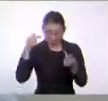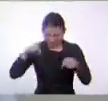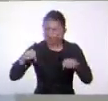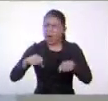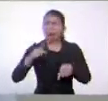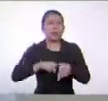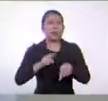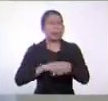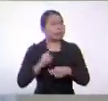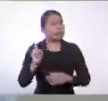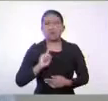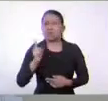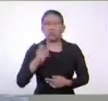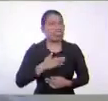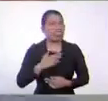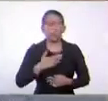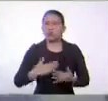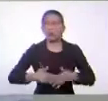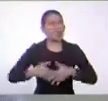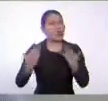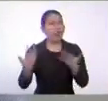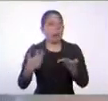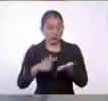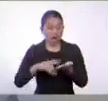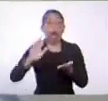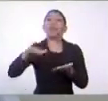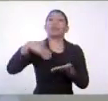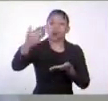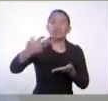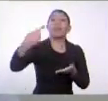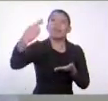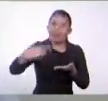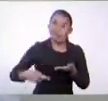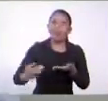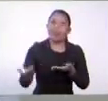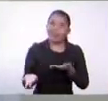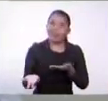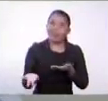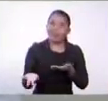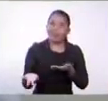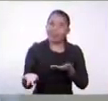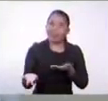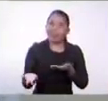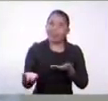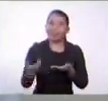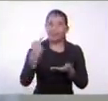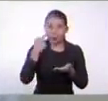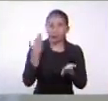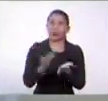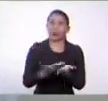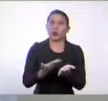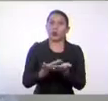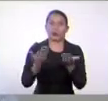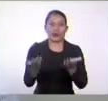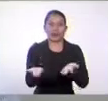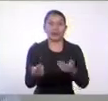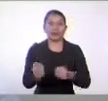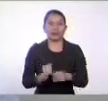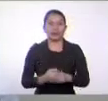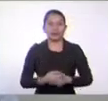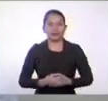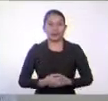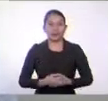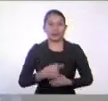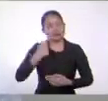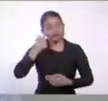en el que se escribieron estas obras tal vez no existían, pero ahora se tiene constancia de su existencia, como